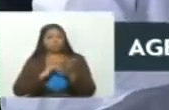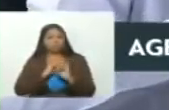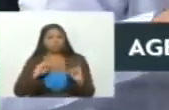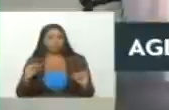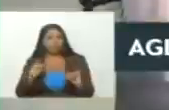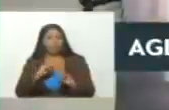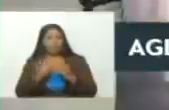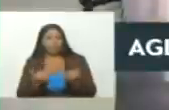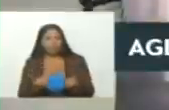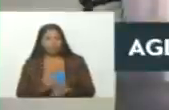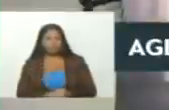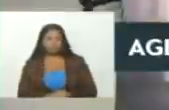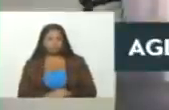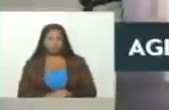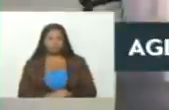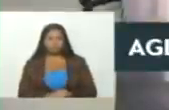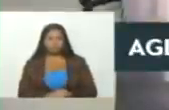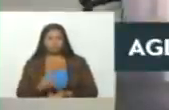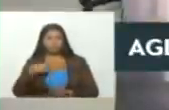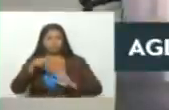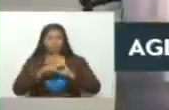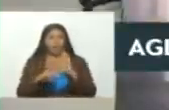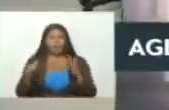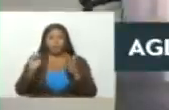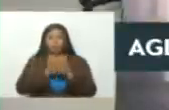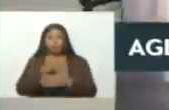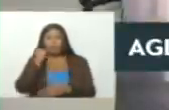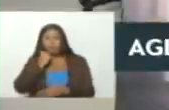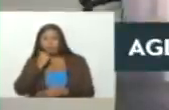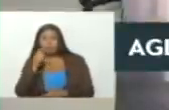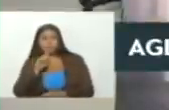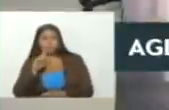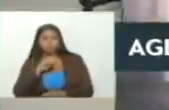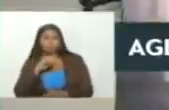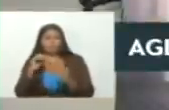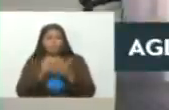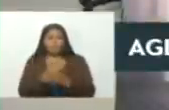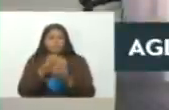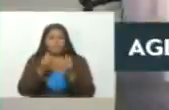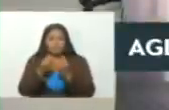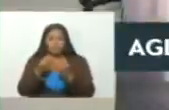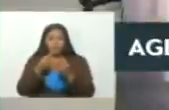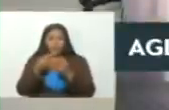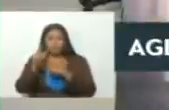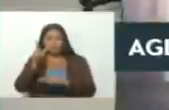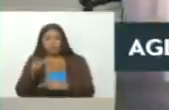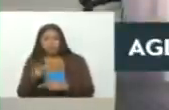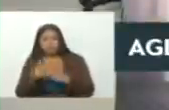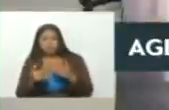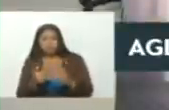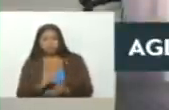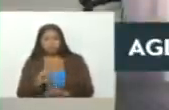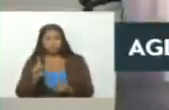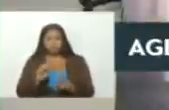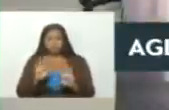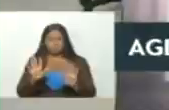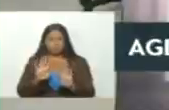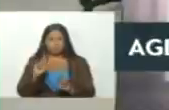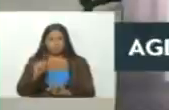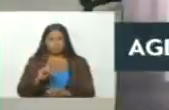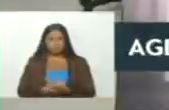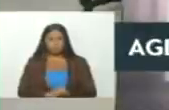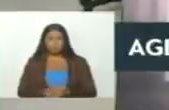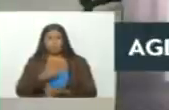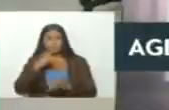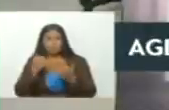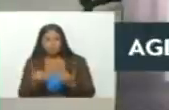estamos estableciendo no medidas abusivas para quitarle el dinero a los bolsillos a los venezolanos. No, nada de eso. Eso es lo que